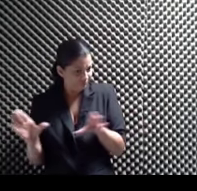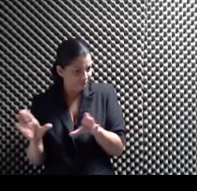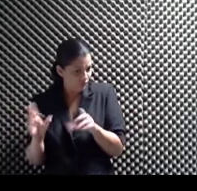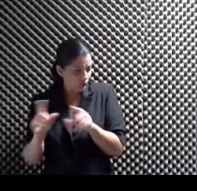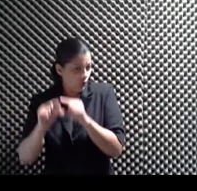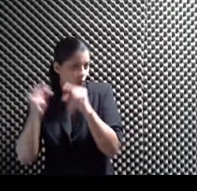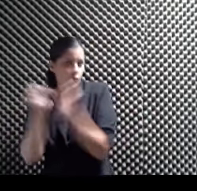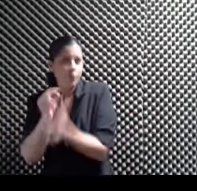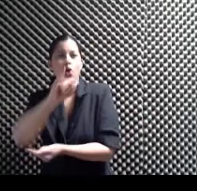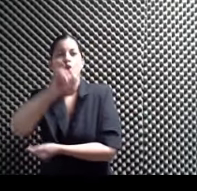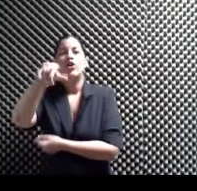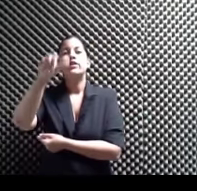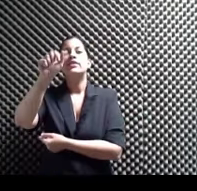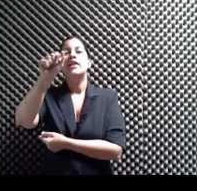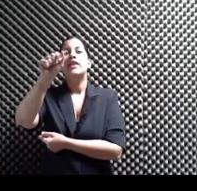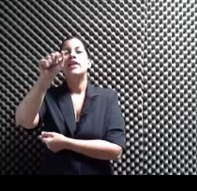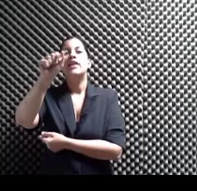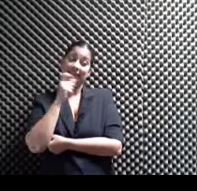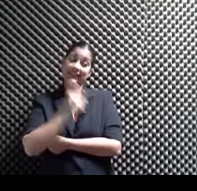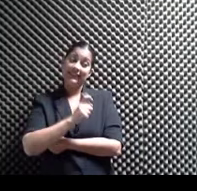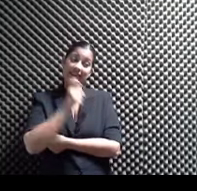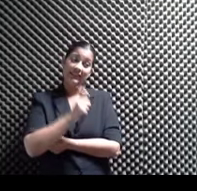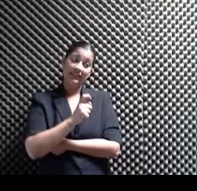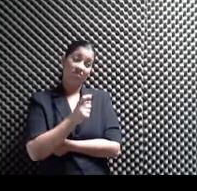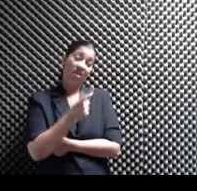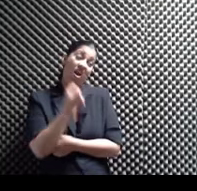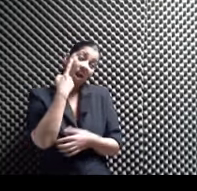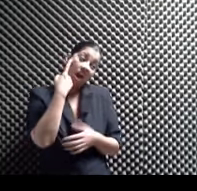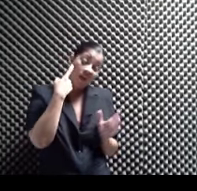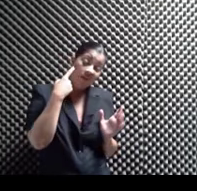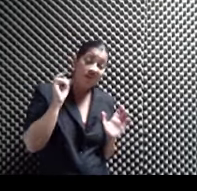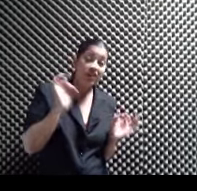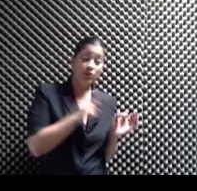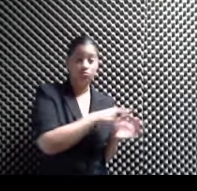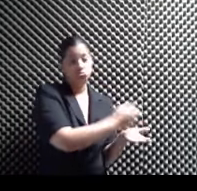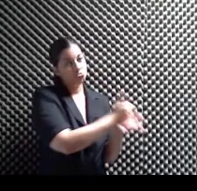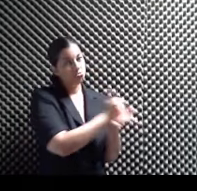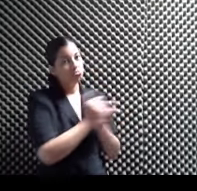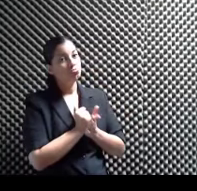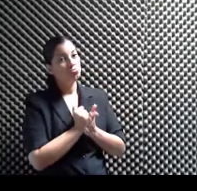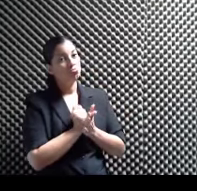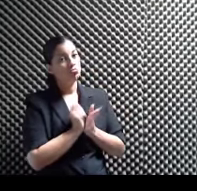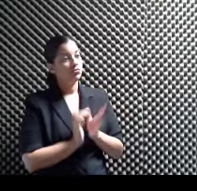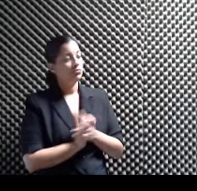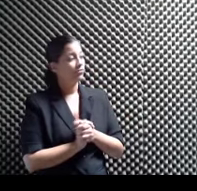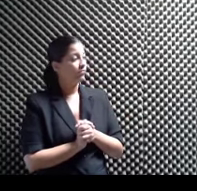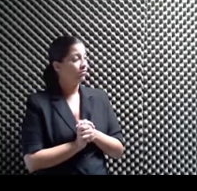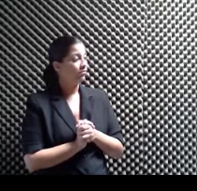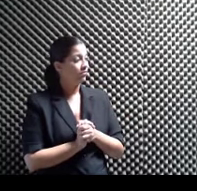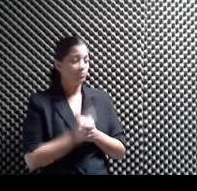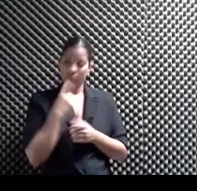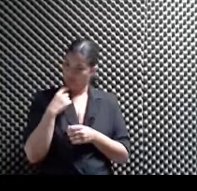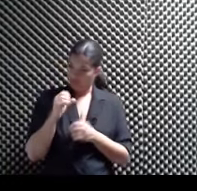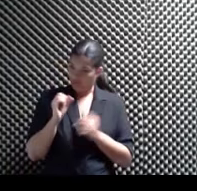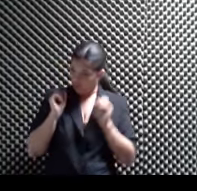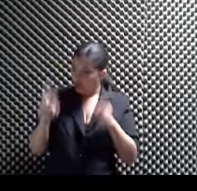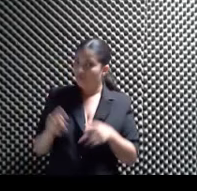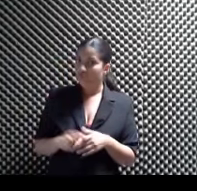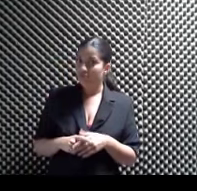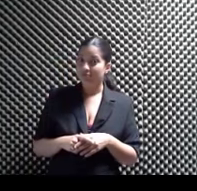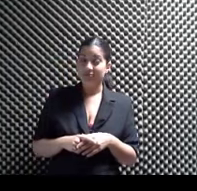De jazz Este Y necesito A ver si tú me puedes Ayudar en esto Este Y me dijo Vamos para allá Él vive en